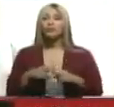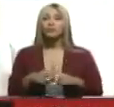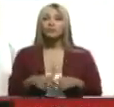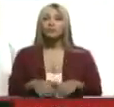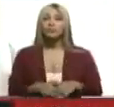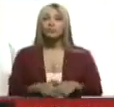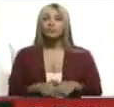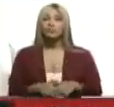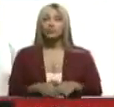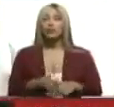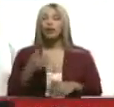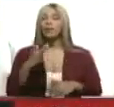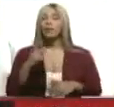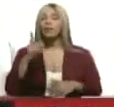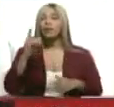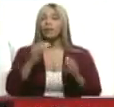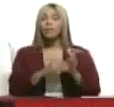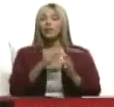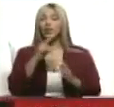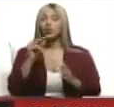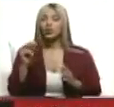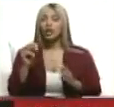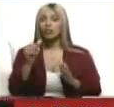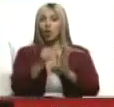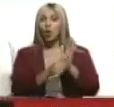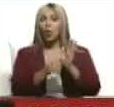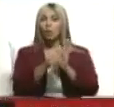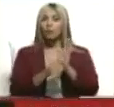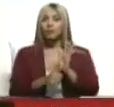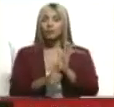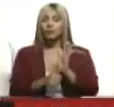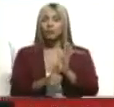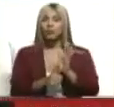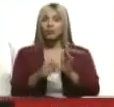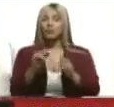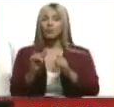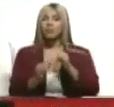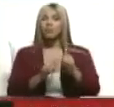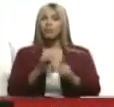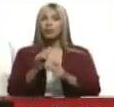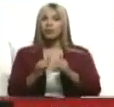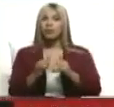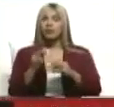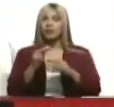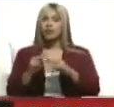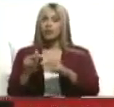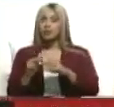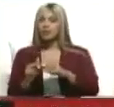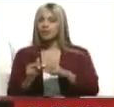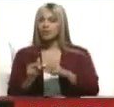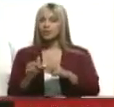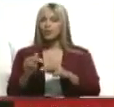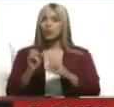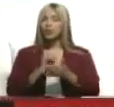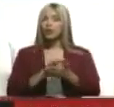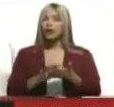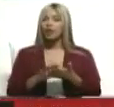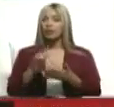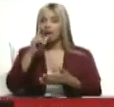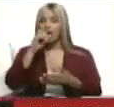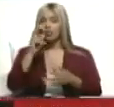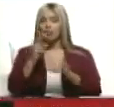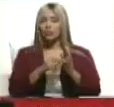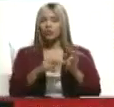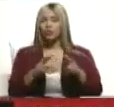hacía 1.200 operaciones para bebés, para niños, gratis en